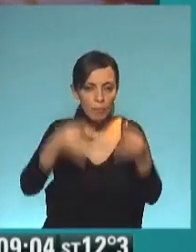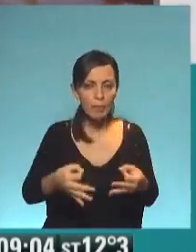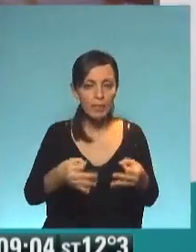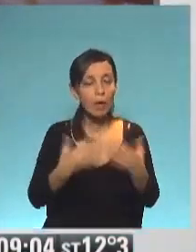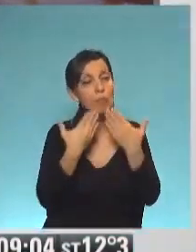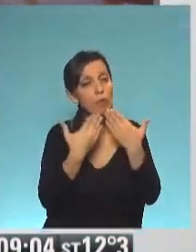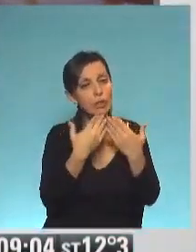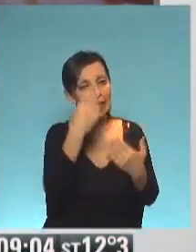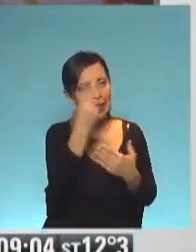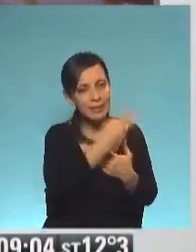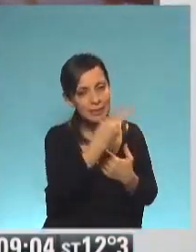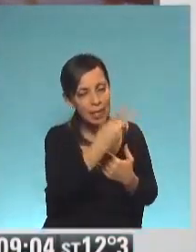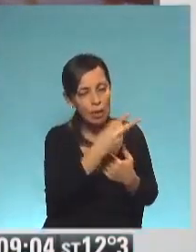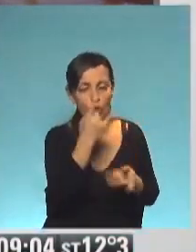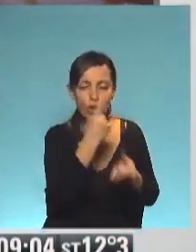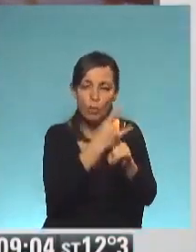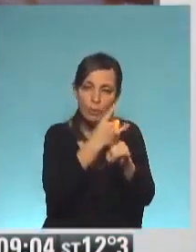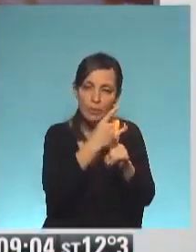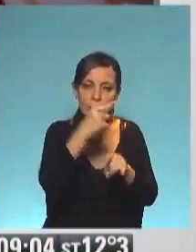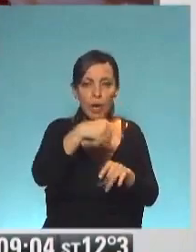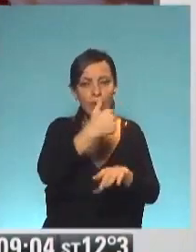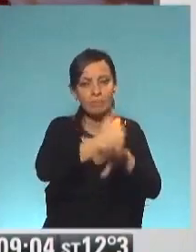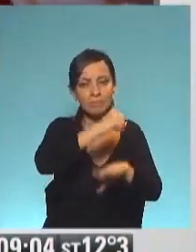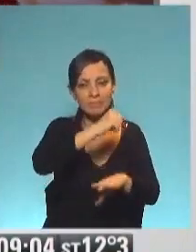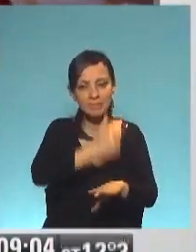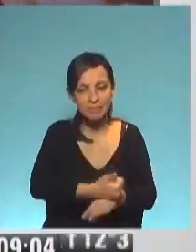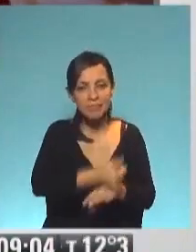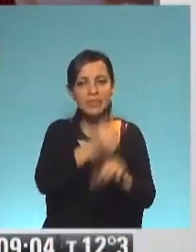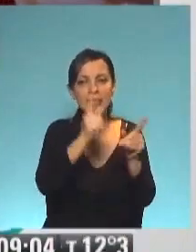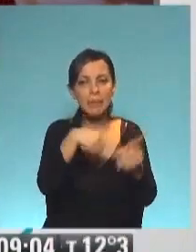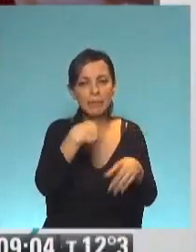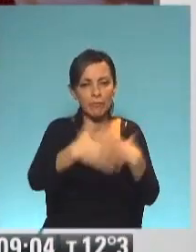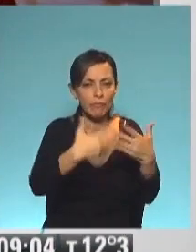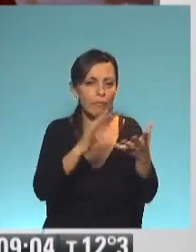muchas gracias a los dos, como siempre, por estar hoy aquí con nosotros y por todo el trabajo que desarrollan día a día.